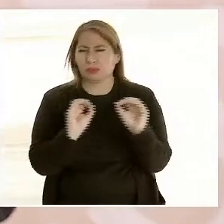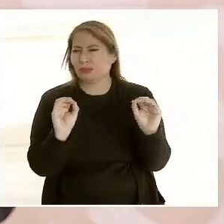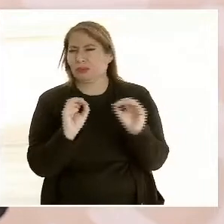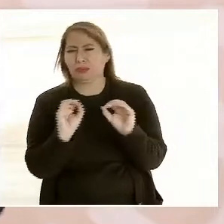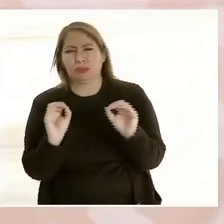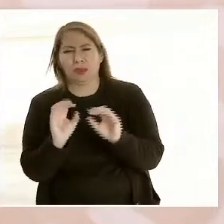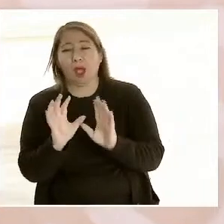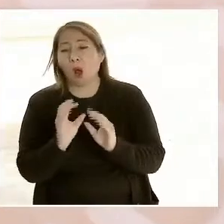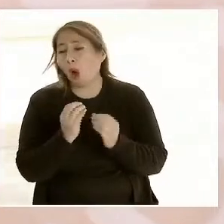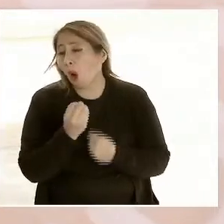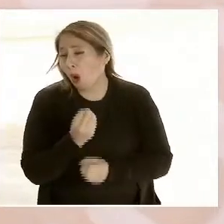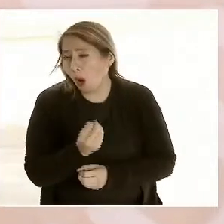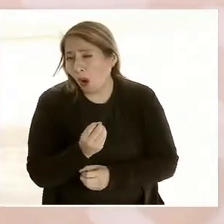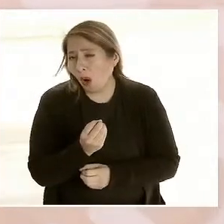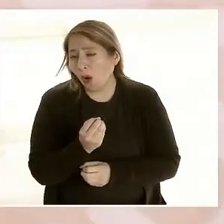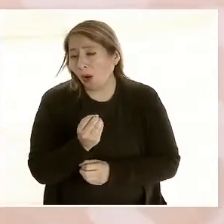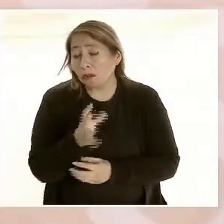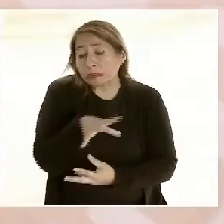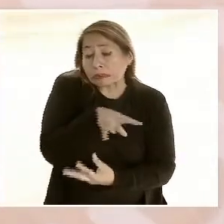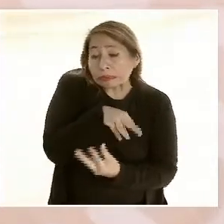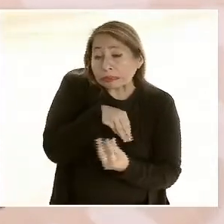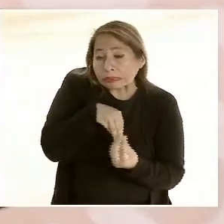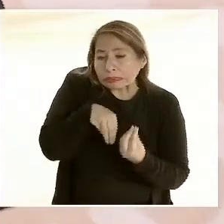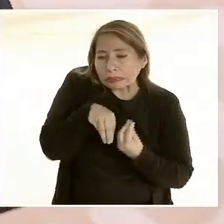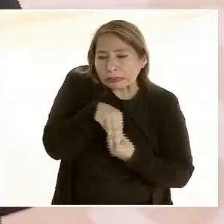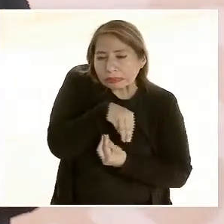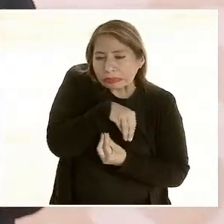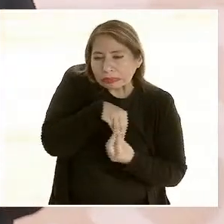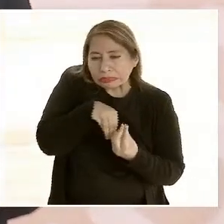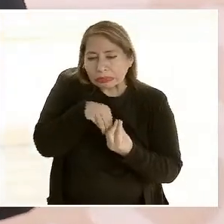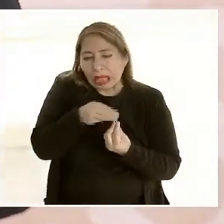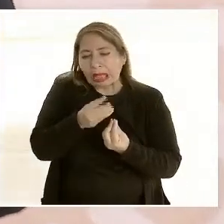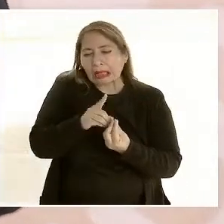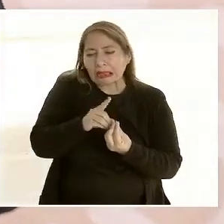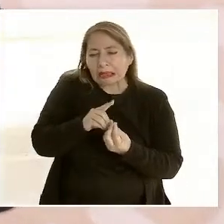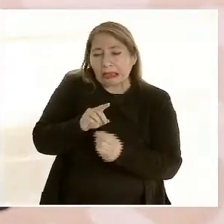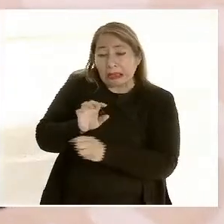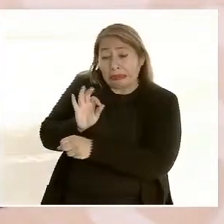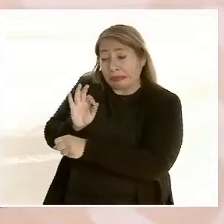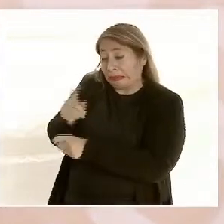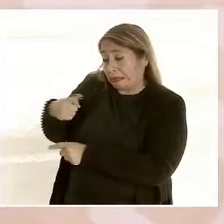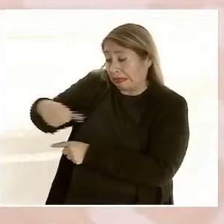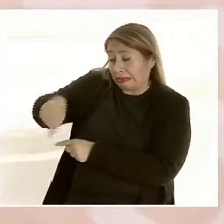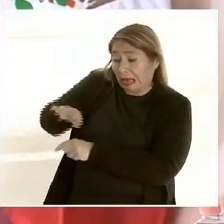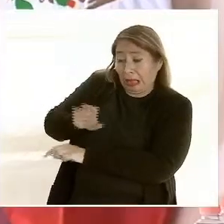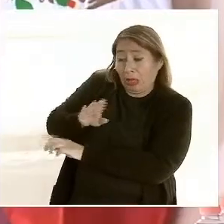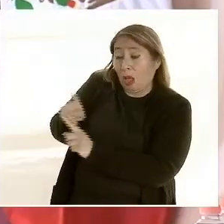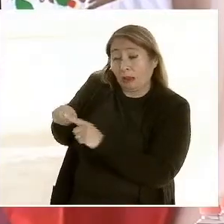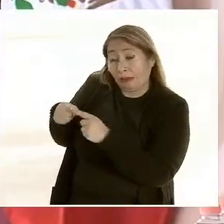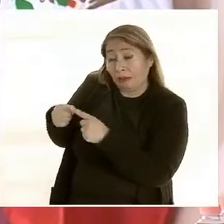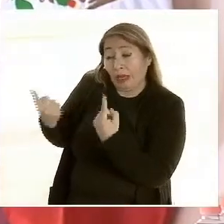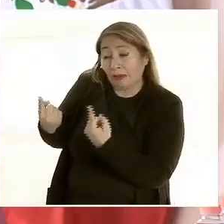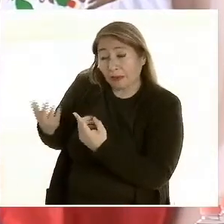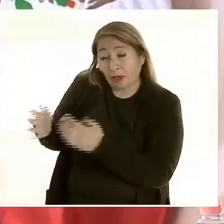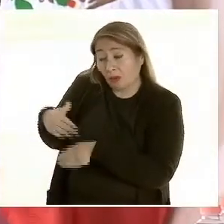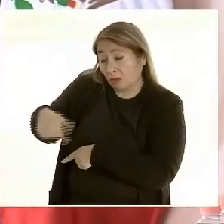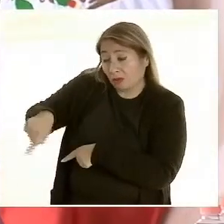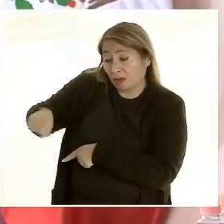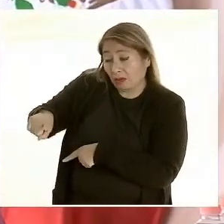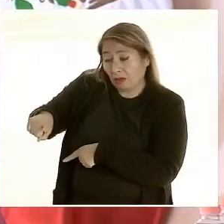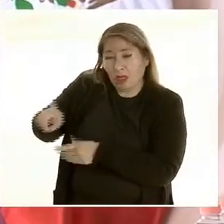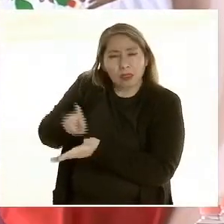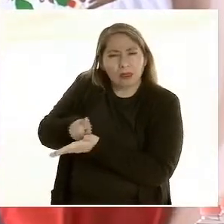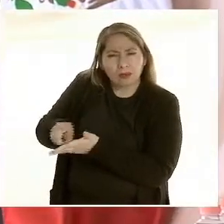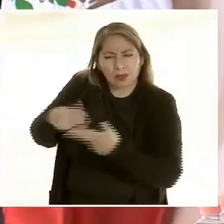menos que se involucren en acciones represivas o violatorias de